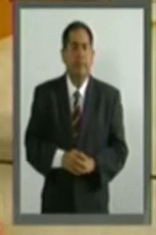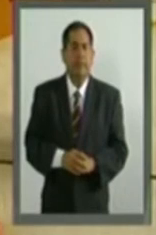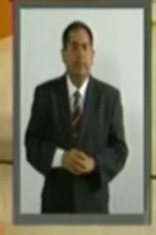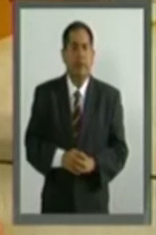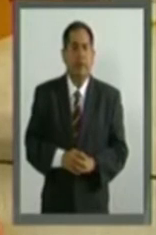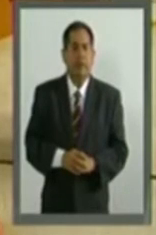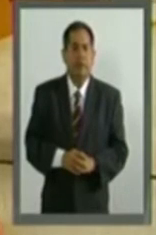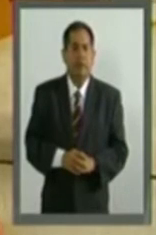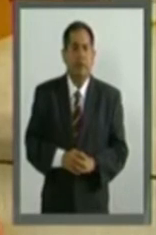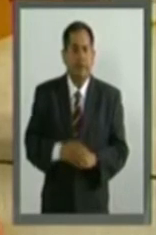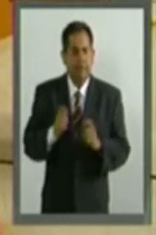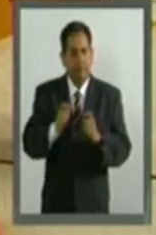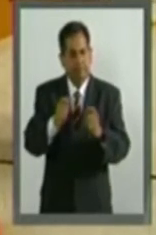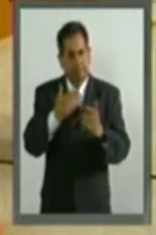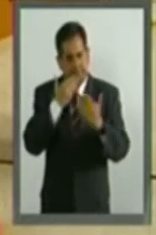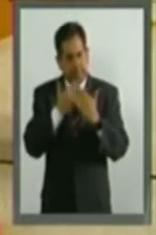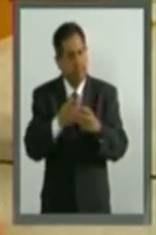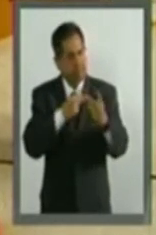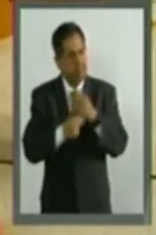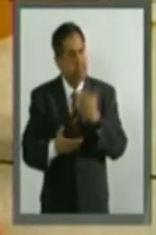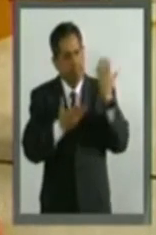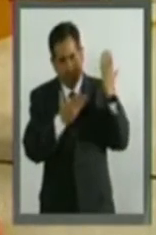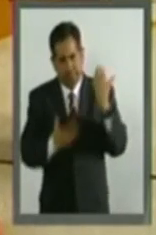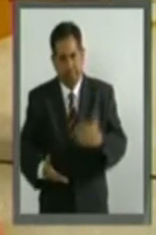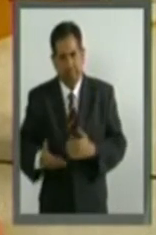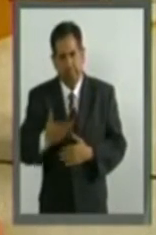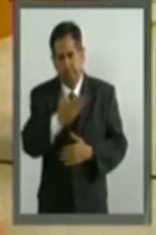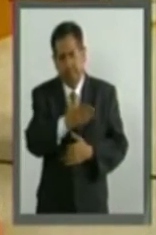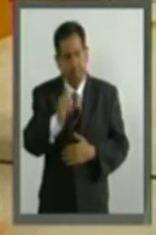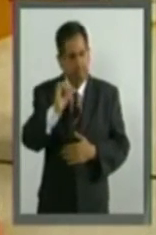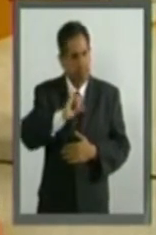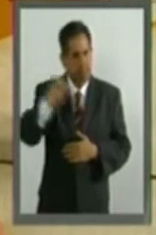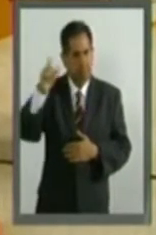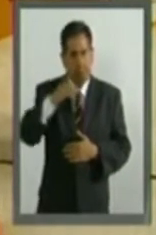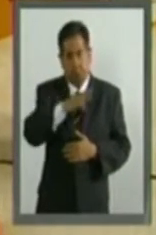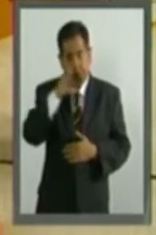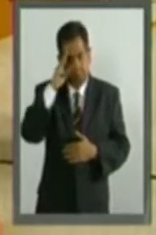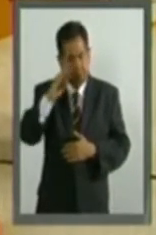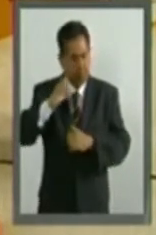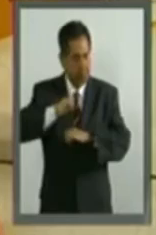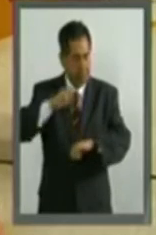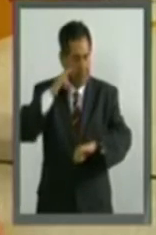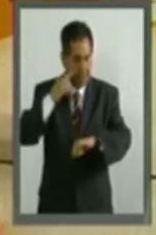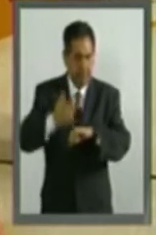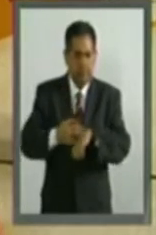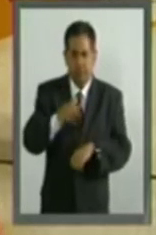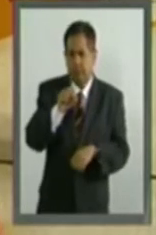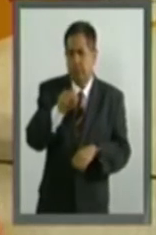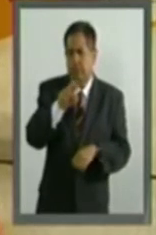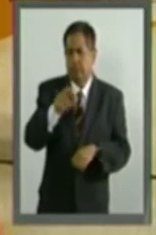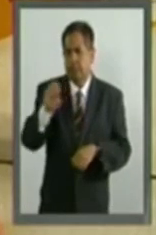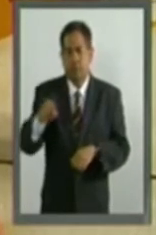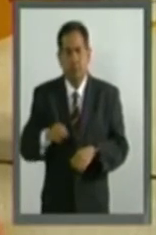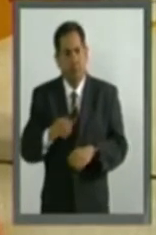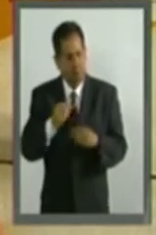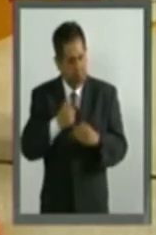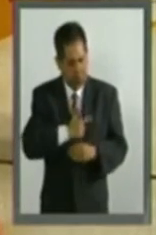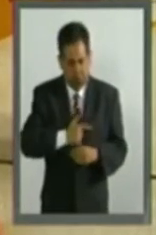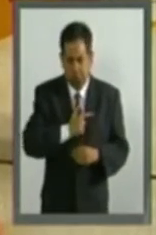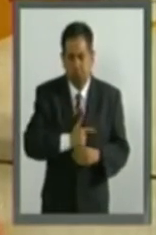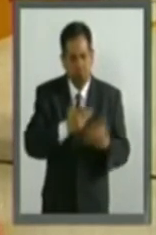doy la bienvenida al distinguido señor canciller. Me da mucho gusto